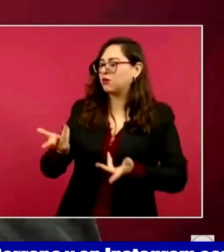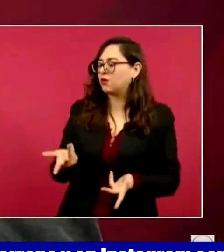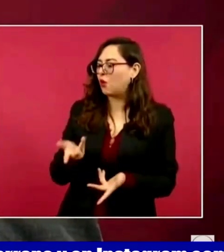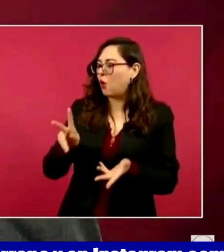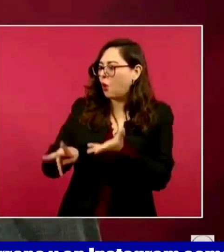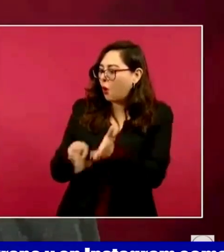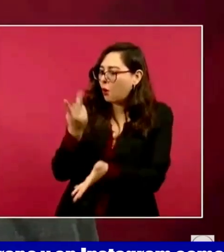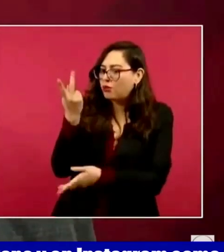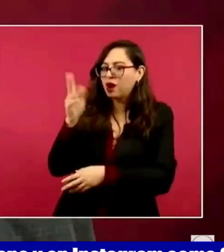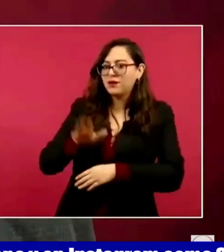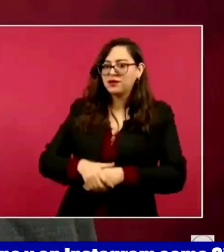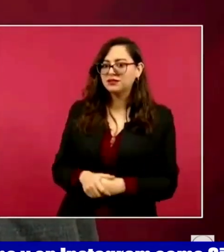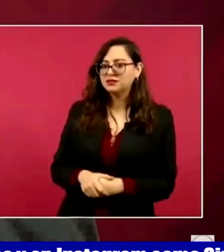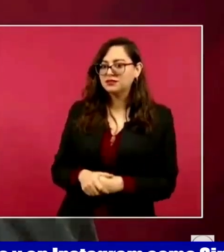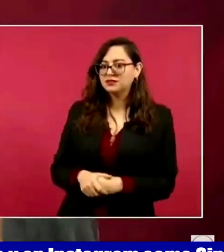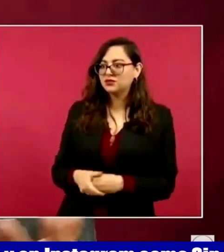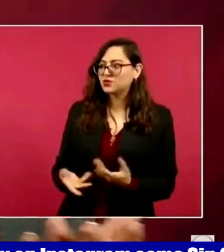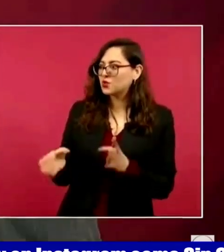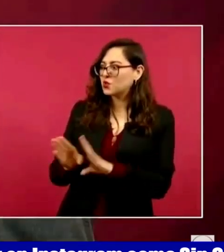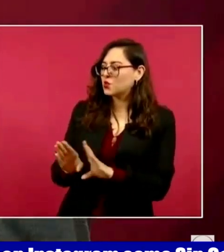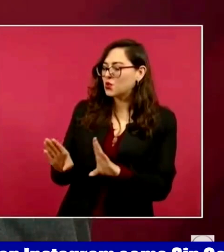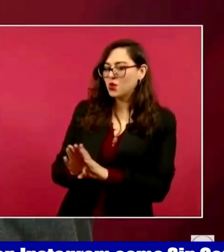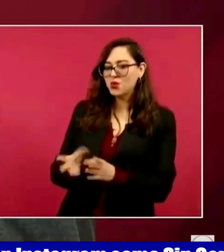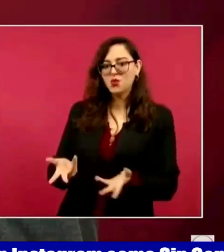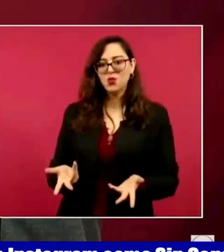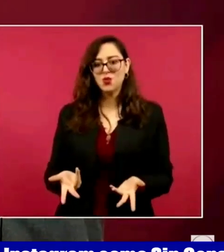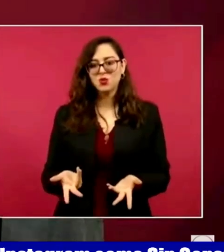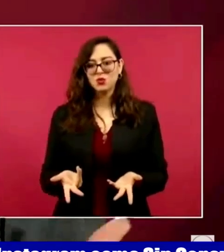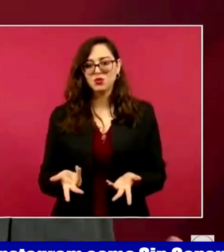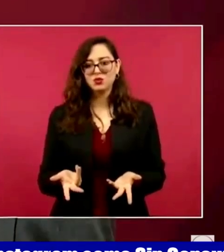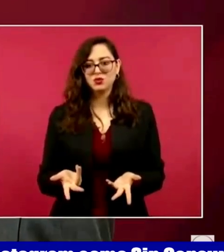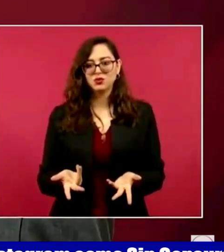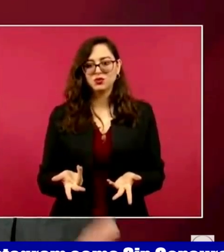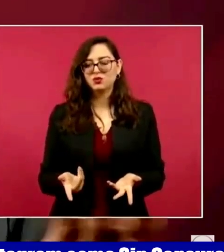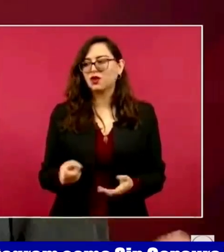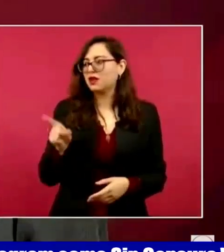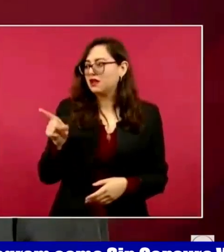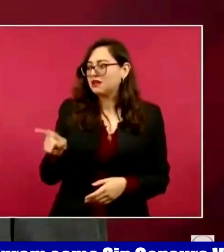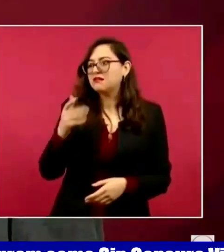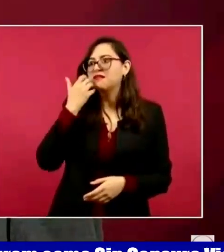¿Cómo? Si hay un intento de